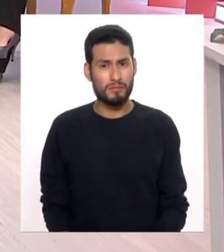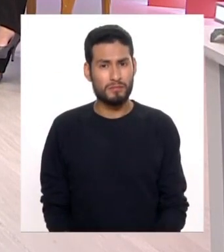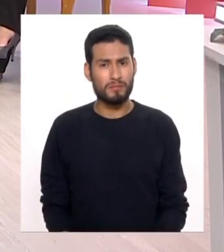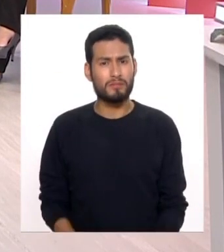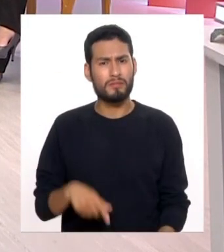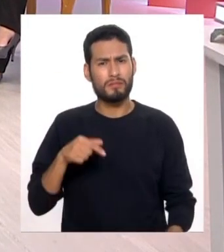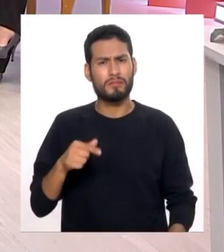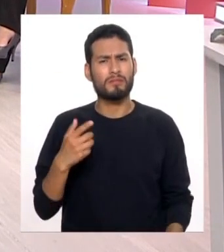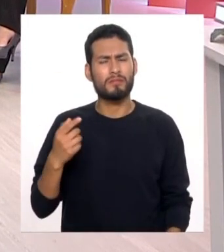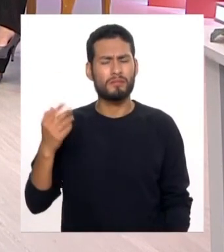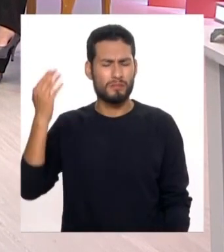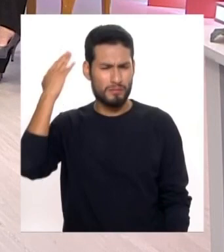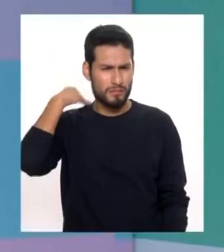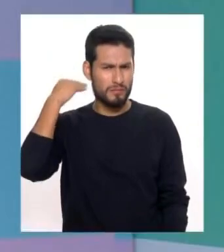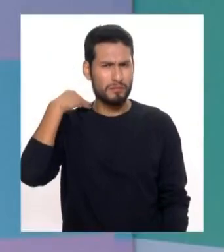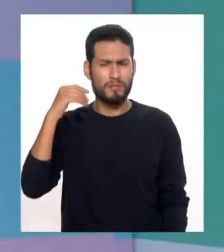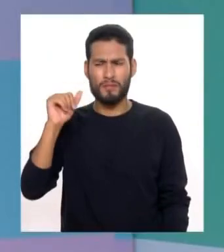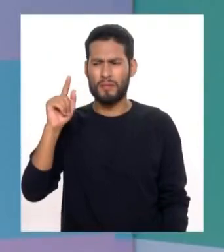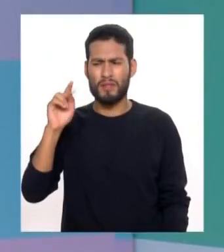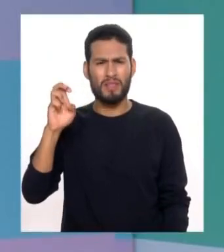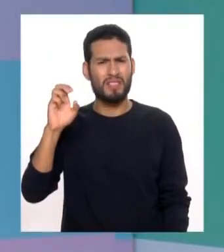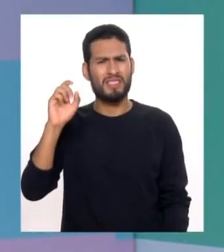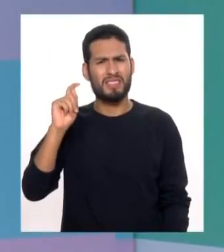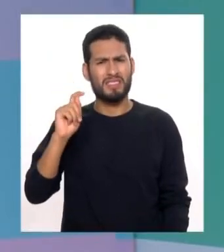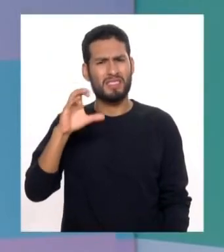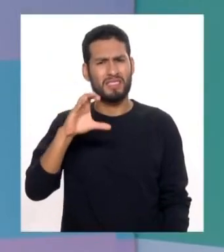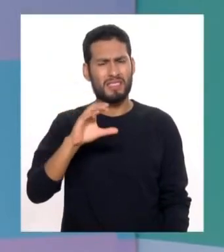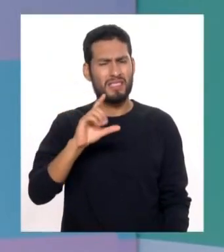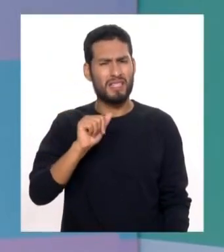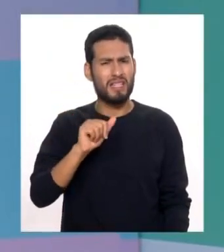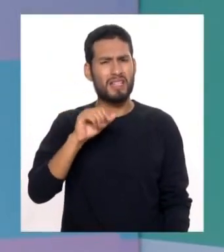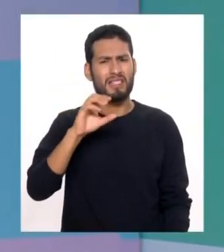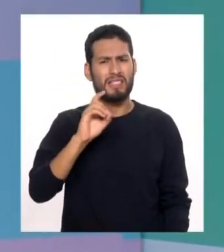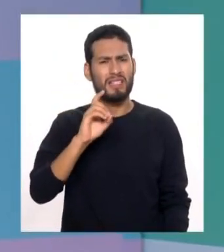con atresia pulmonar, PCA y CIB.